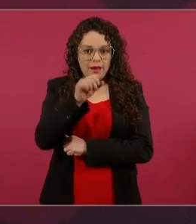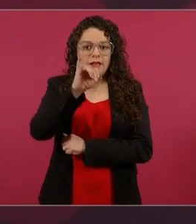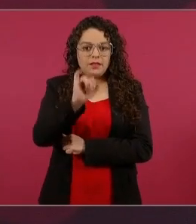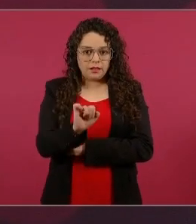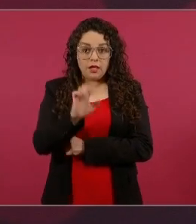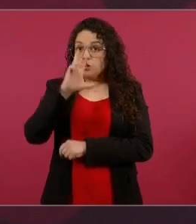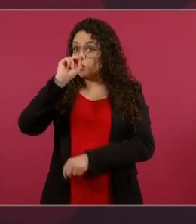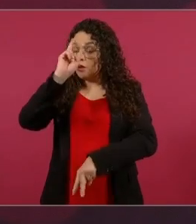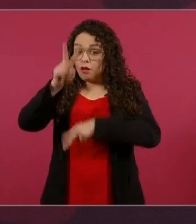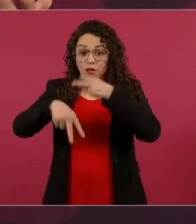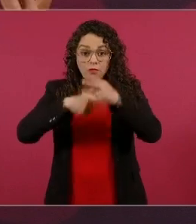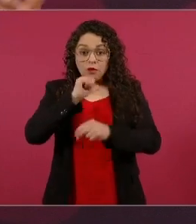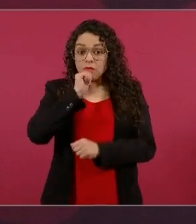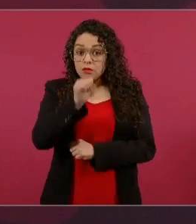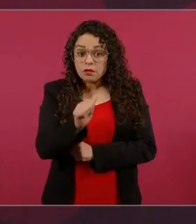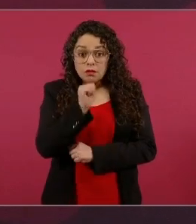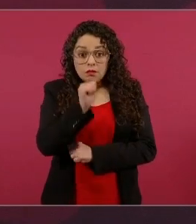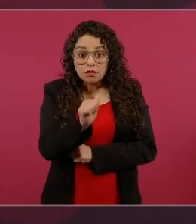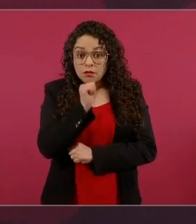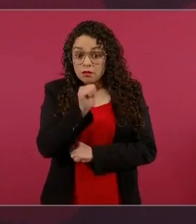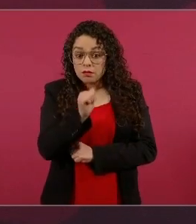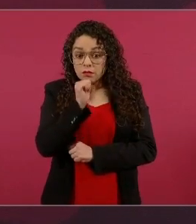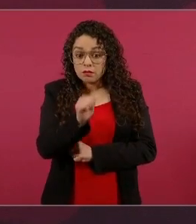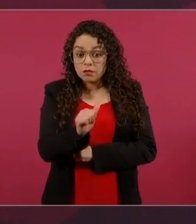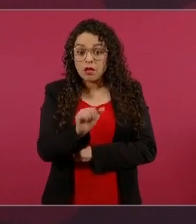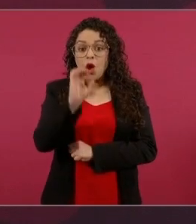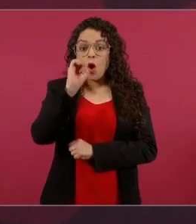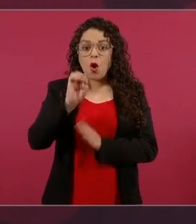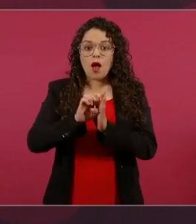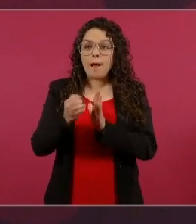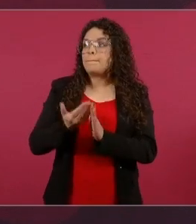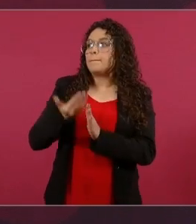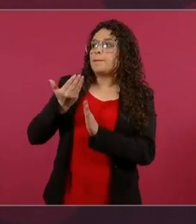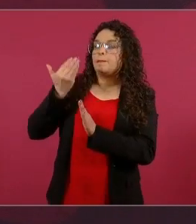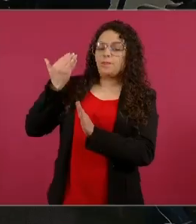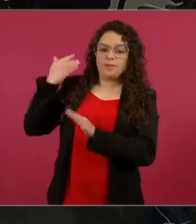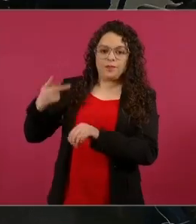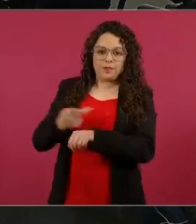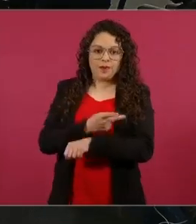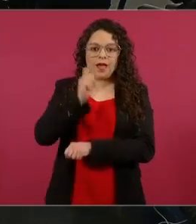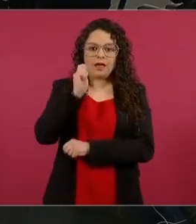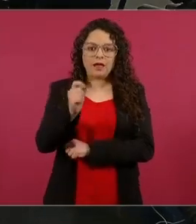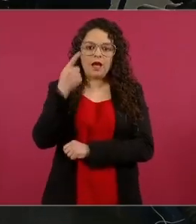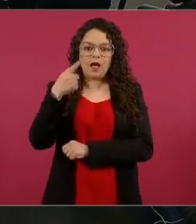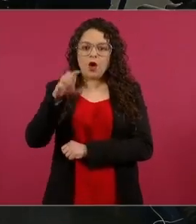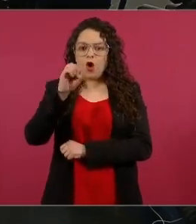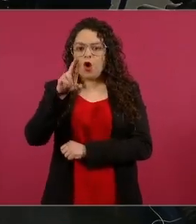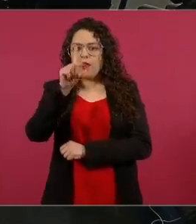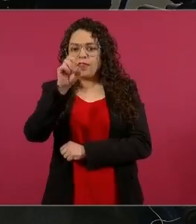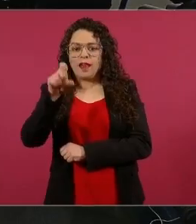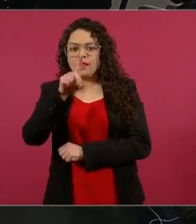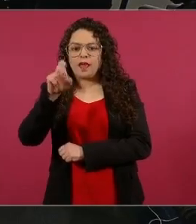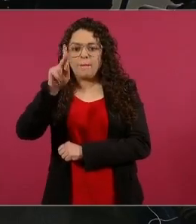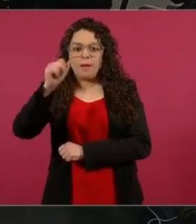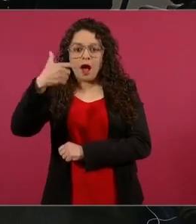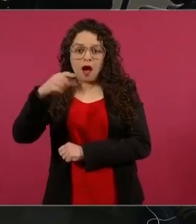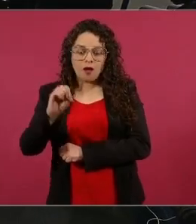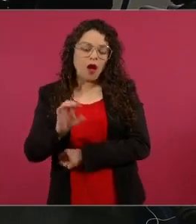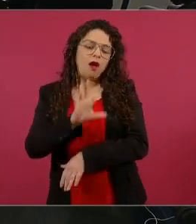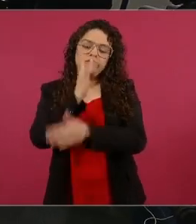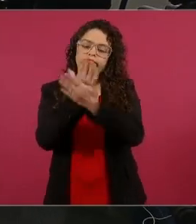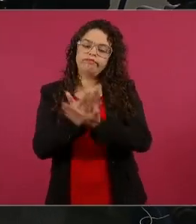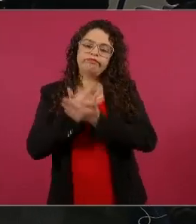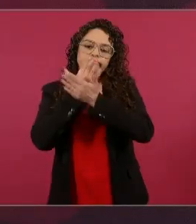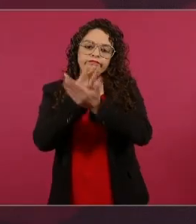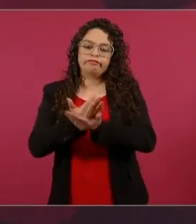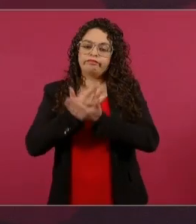tarjeta o en algunos casos sobre todo en el pasado orden de pago ese dinero nosotros se los vamos guardando hasta el momento